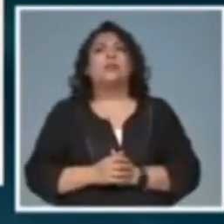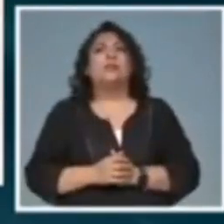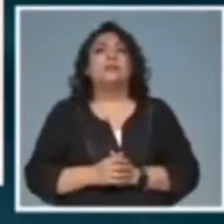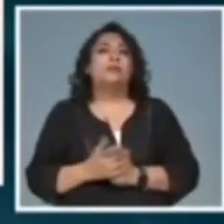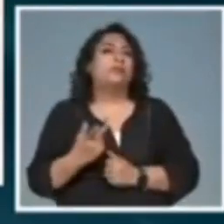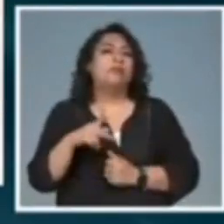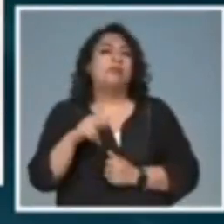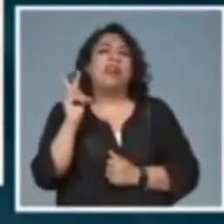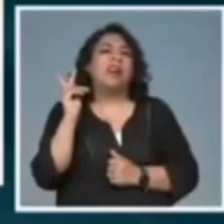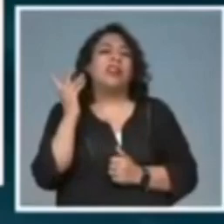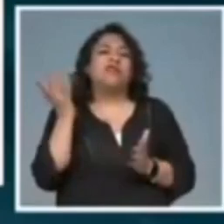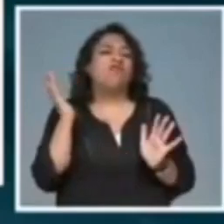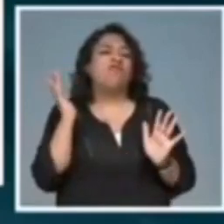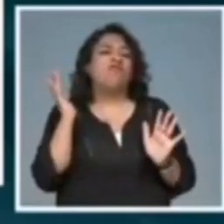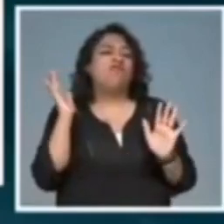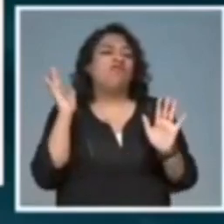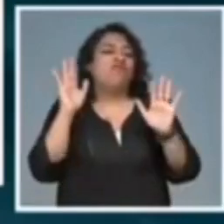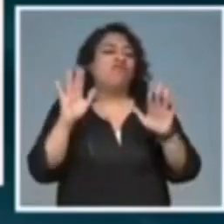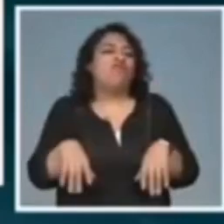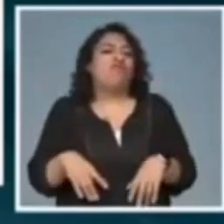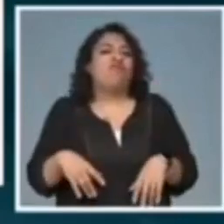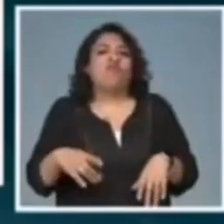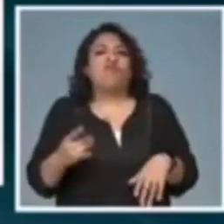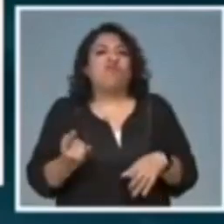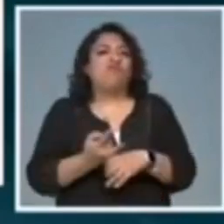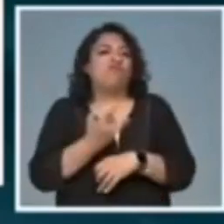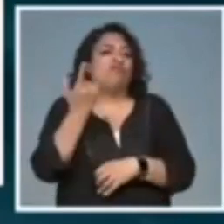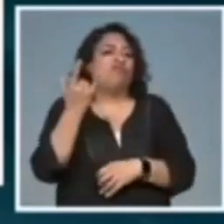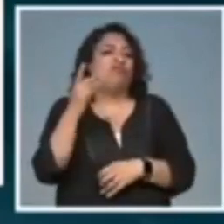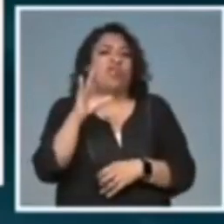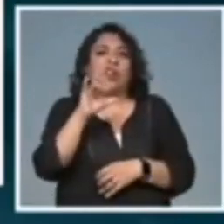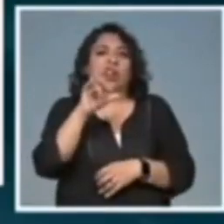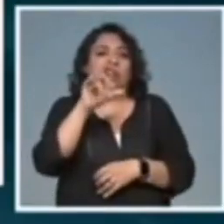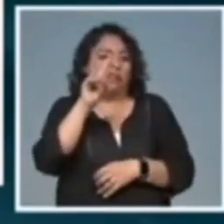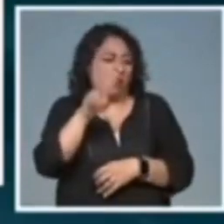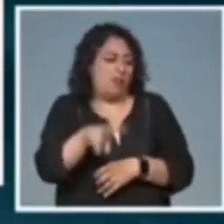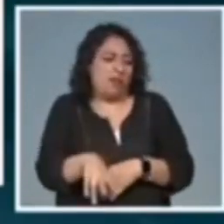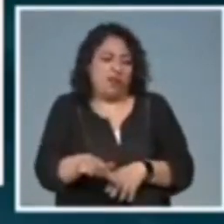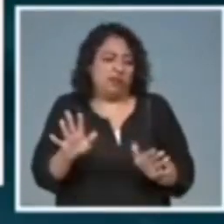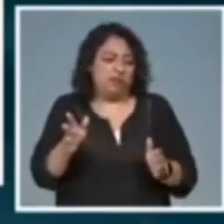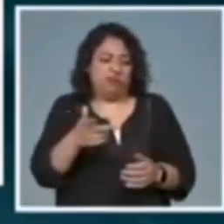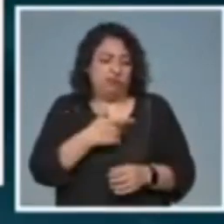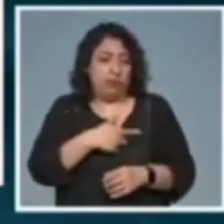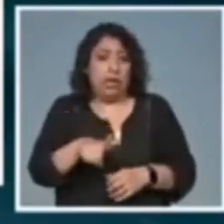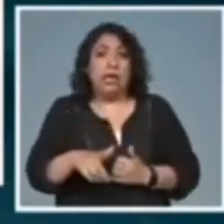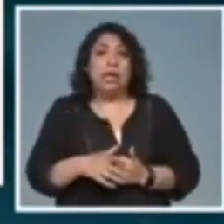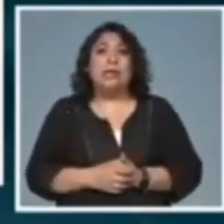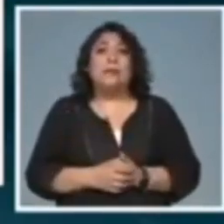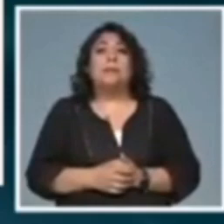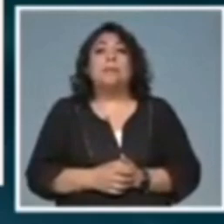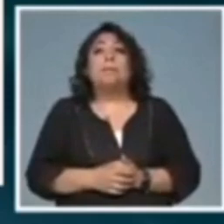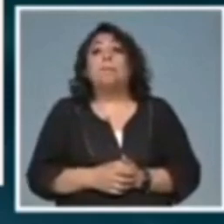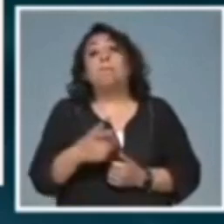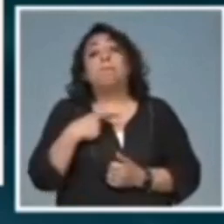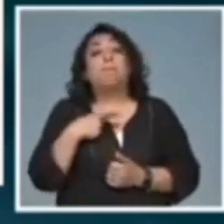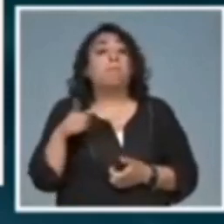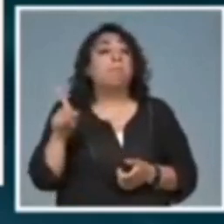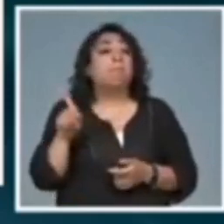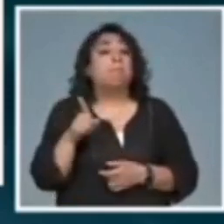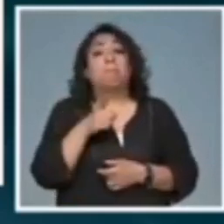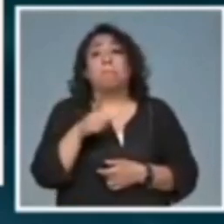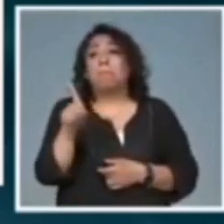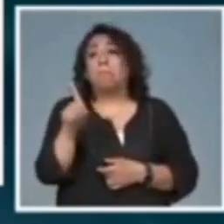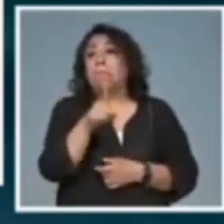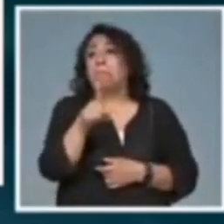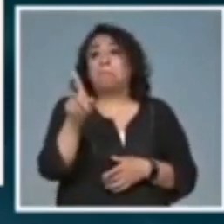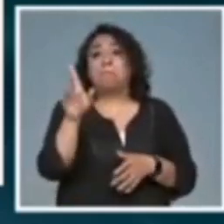pero me desencanté con el clásico, honestamente. Y